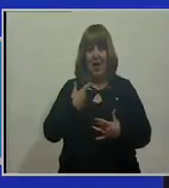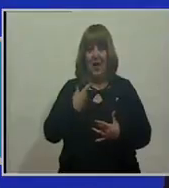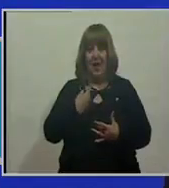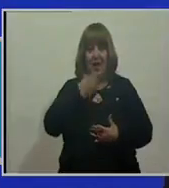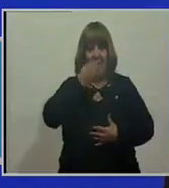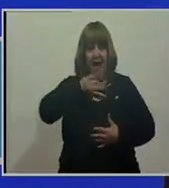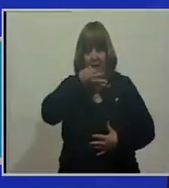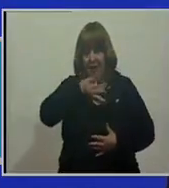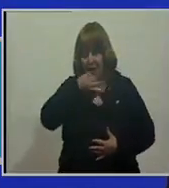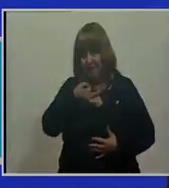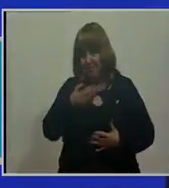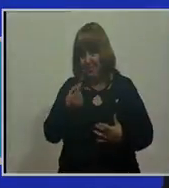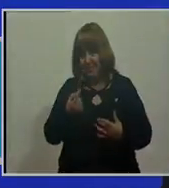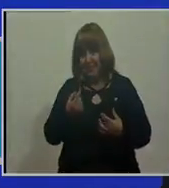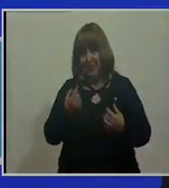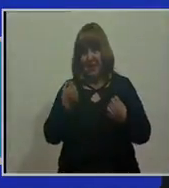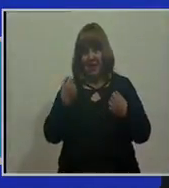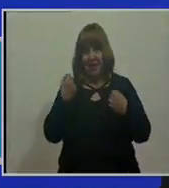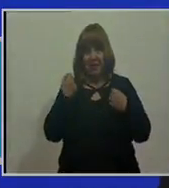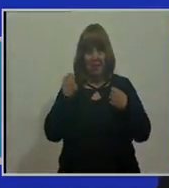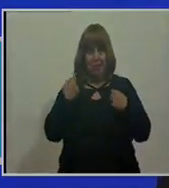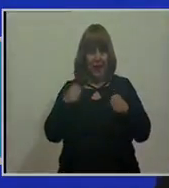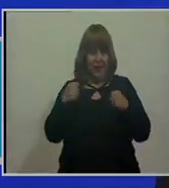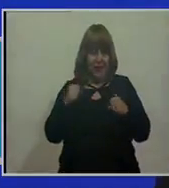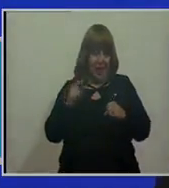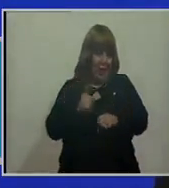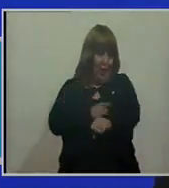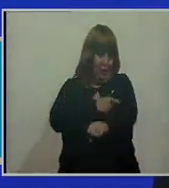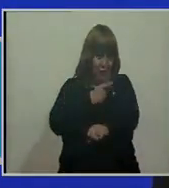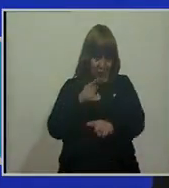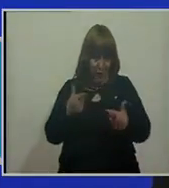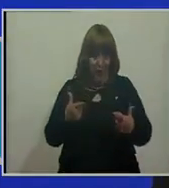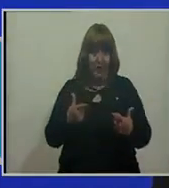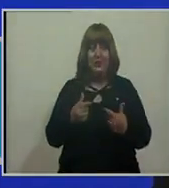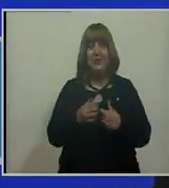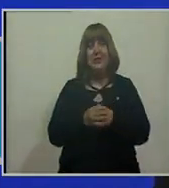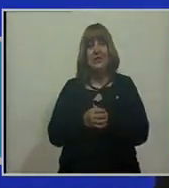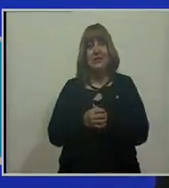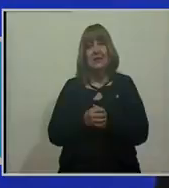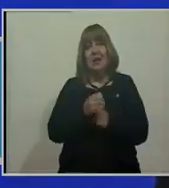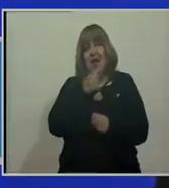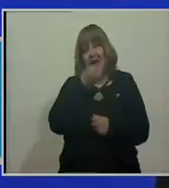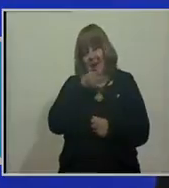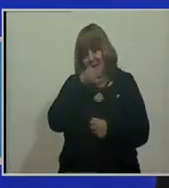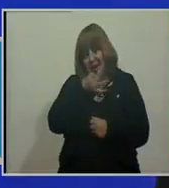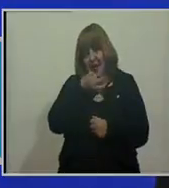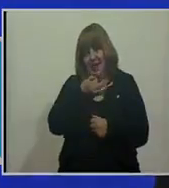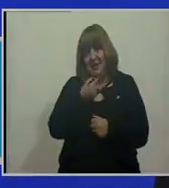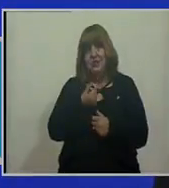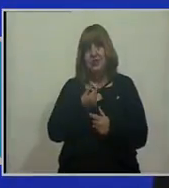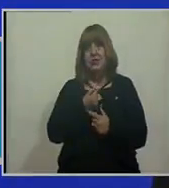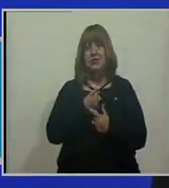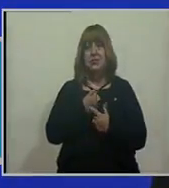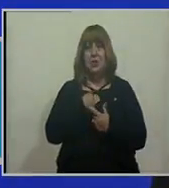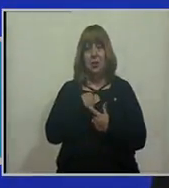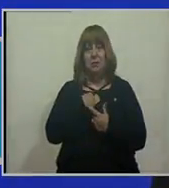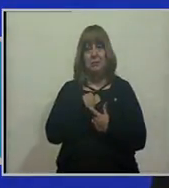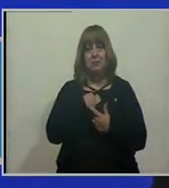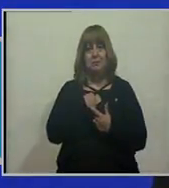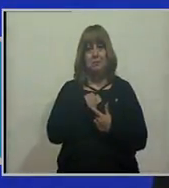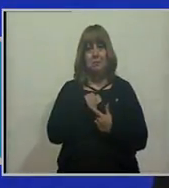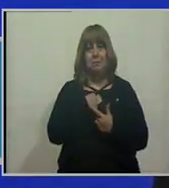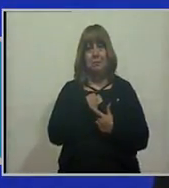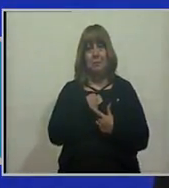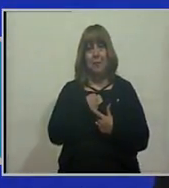hablar. Claro. Y creo que mucho tiene que ver con esto de tratar